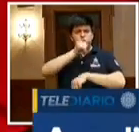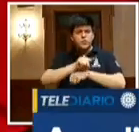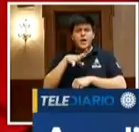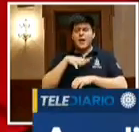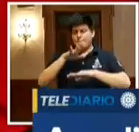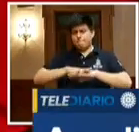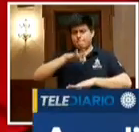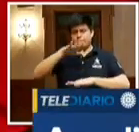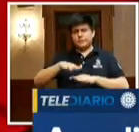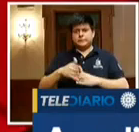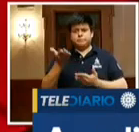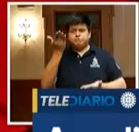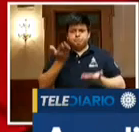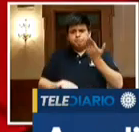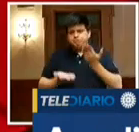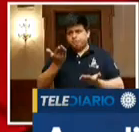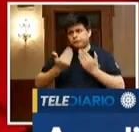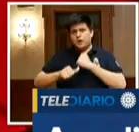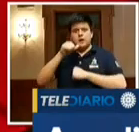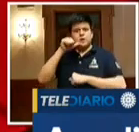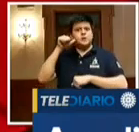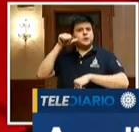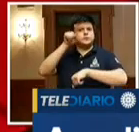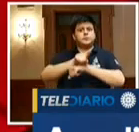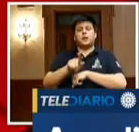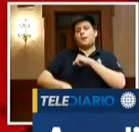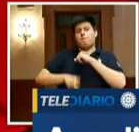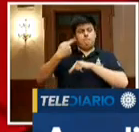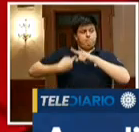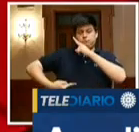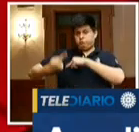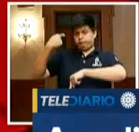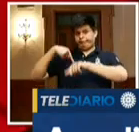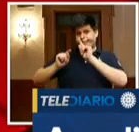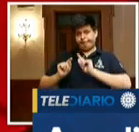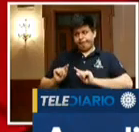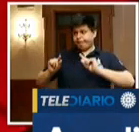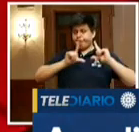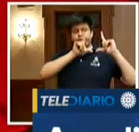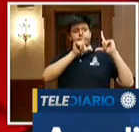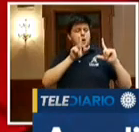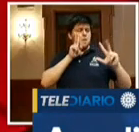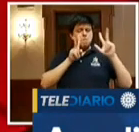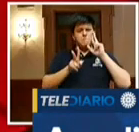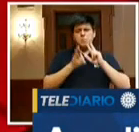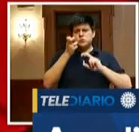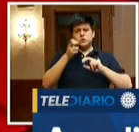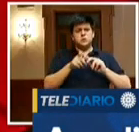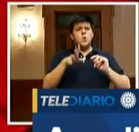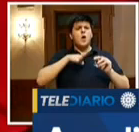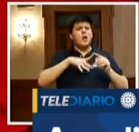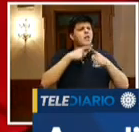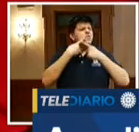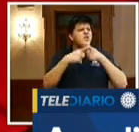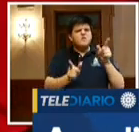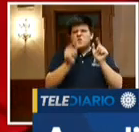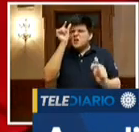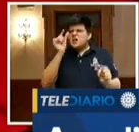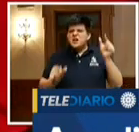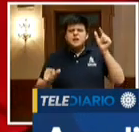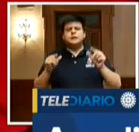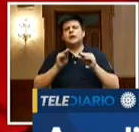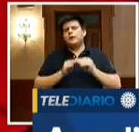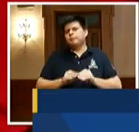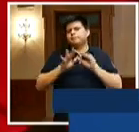tener más casos que el día de ayer pero la previa que es la diaria ahí vean ustedes como las barras es muy